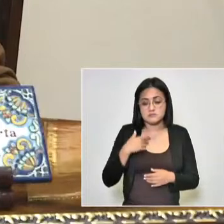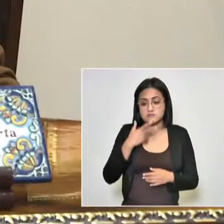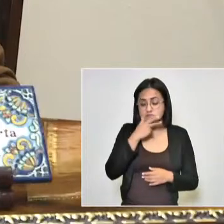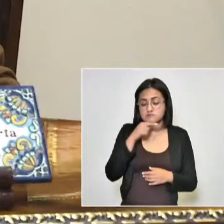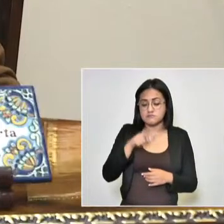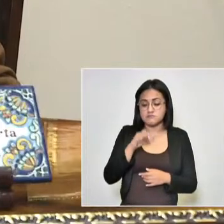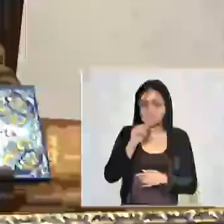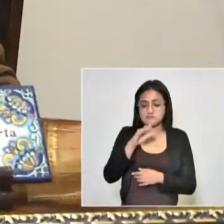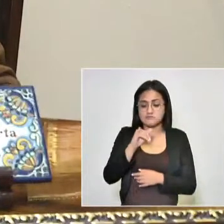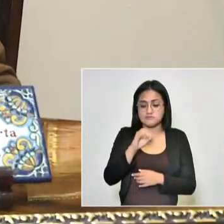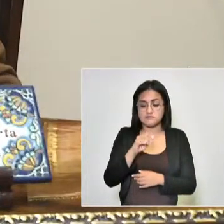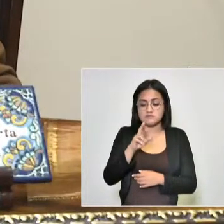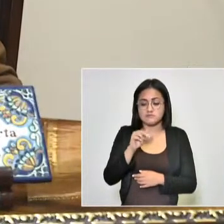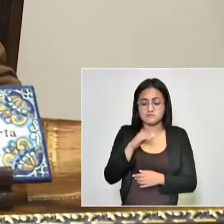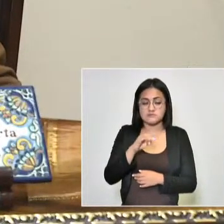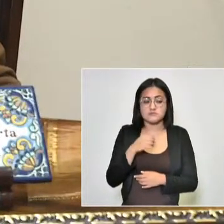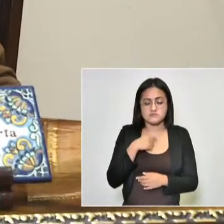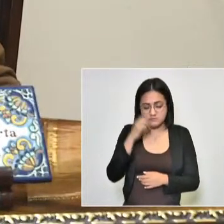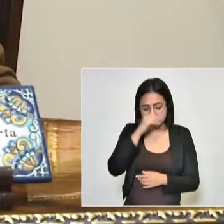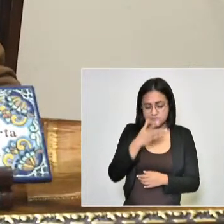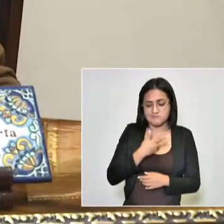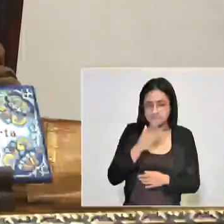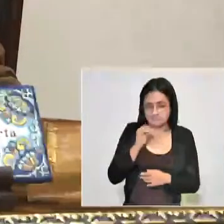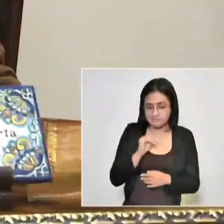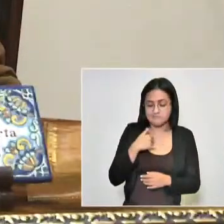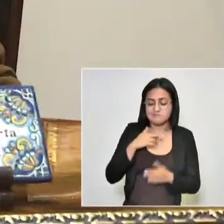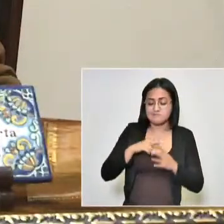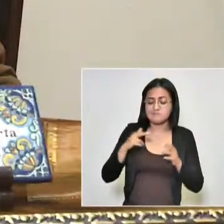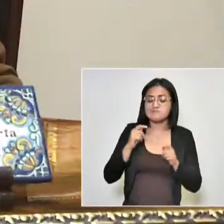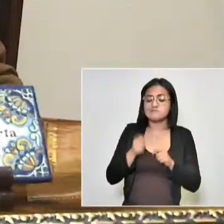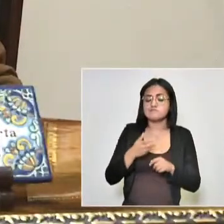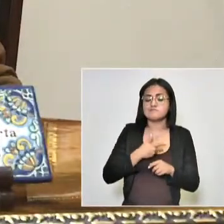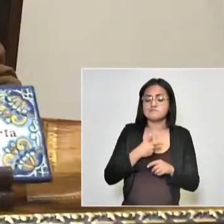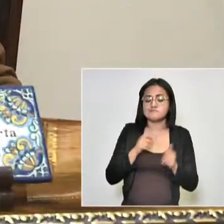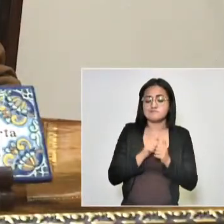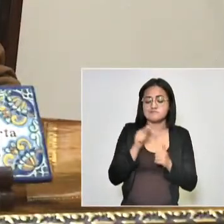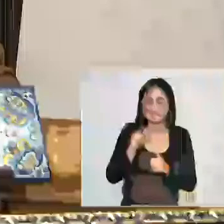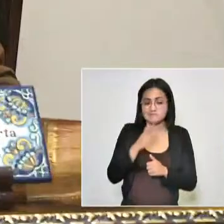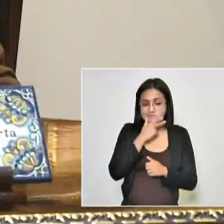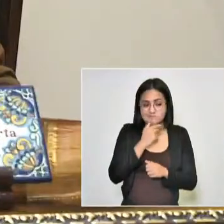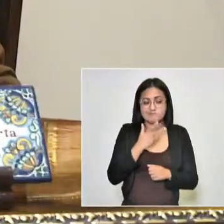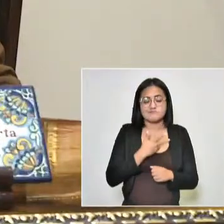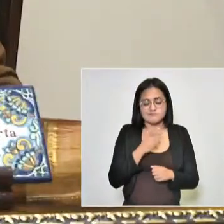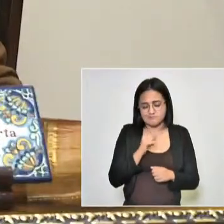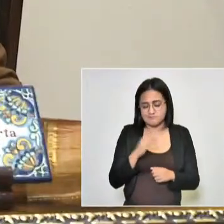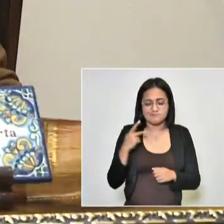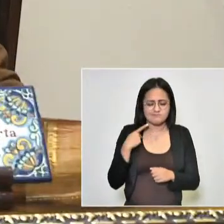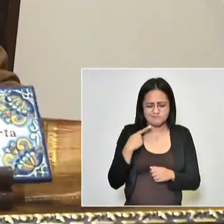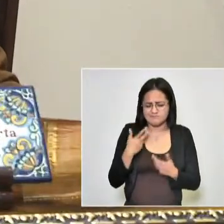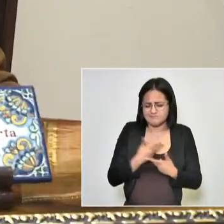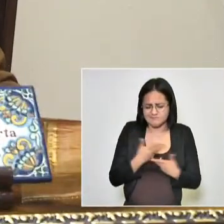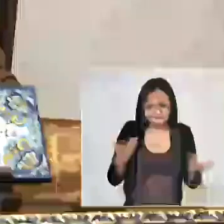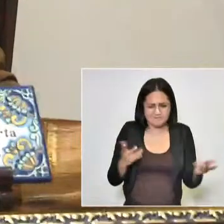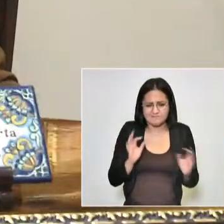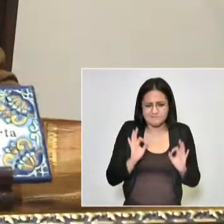tengo. Sí tengo opinión sobre las relaciones que liguen a Francisco Ramos con políticos. Sí, sí las tengo.